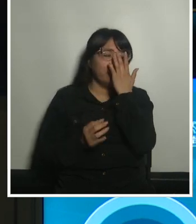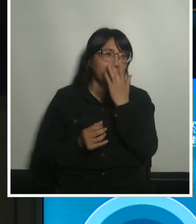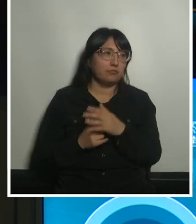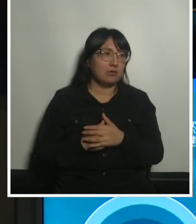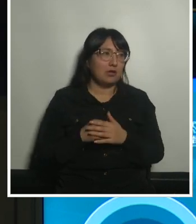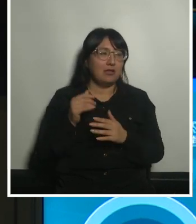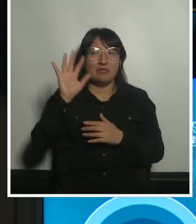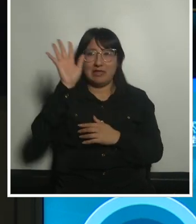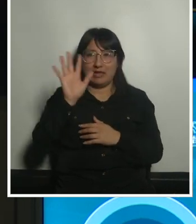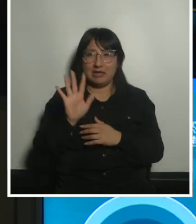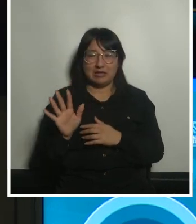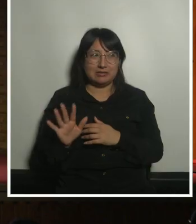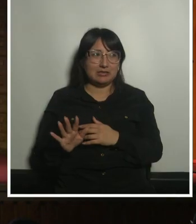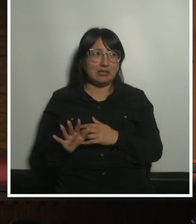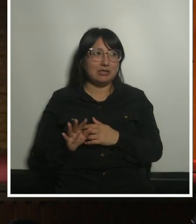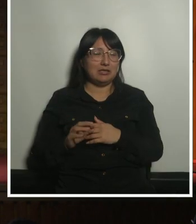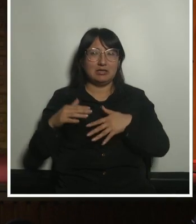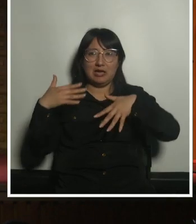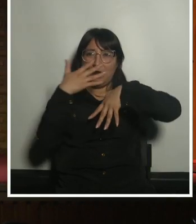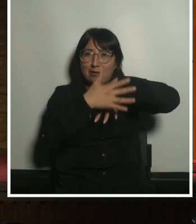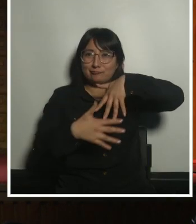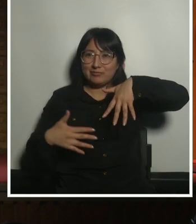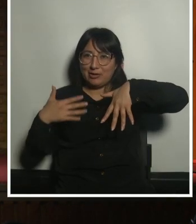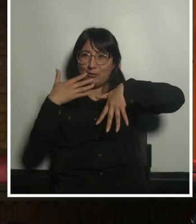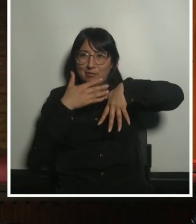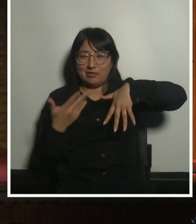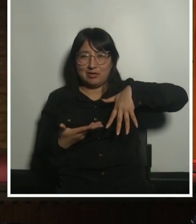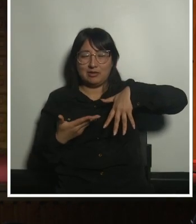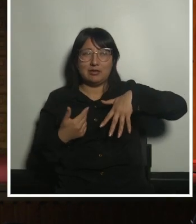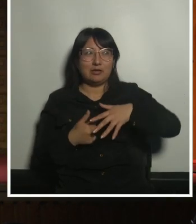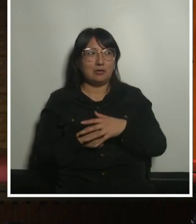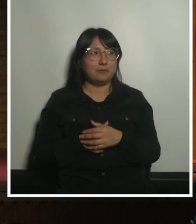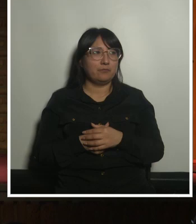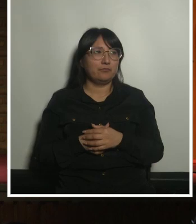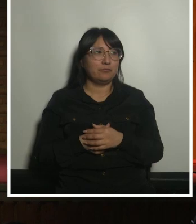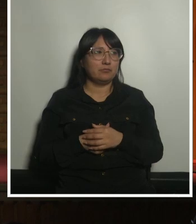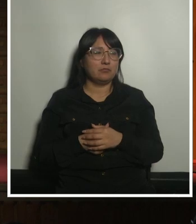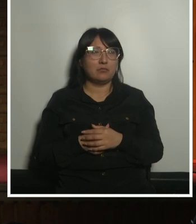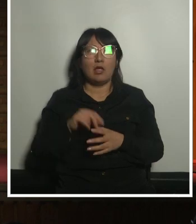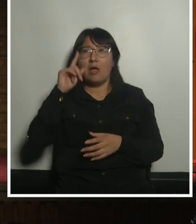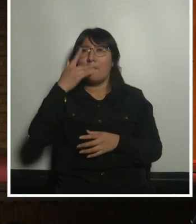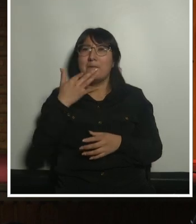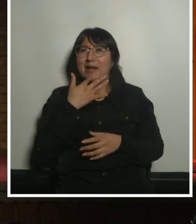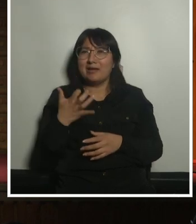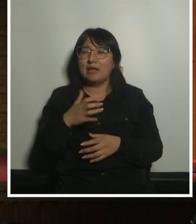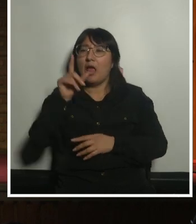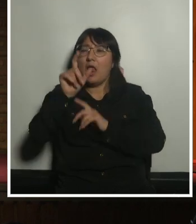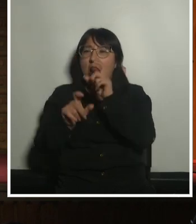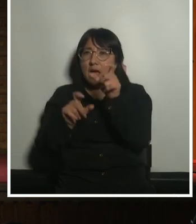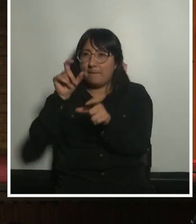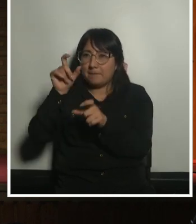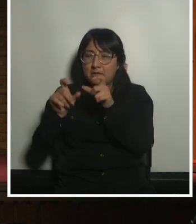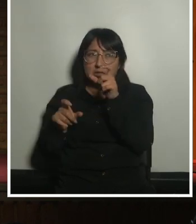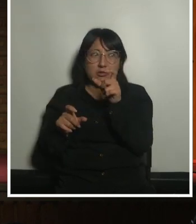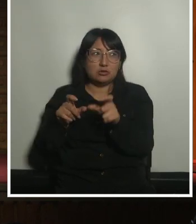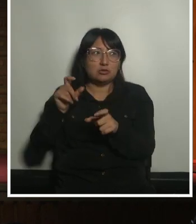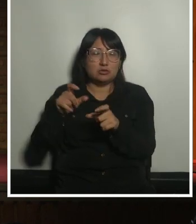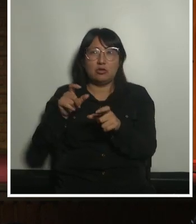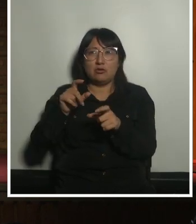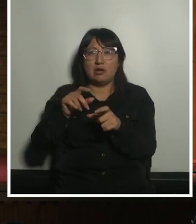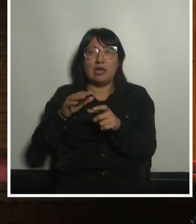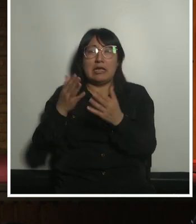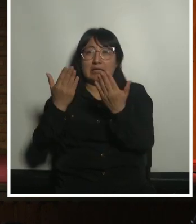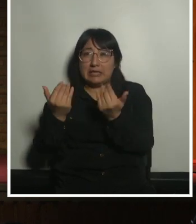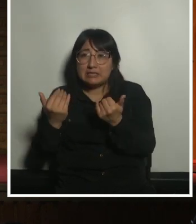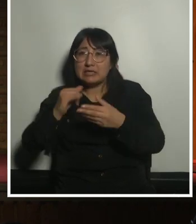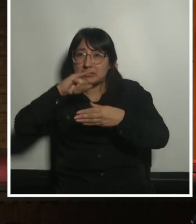las características geomorfológicas, las impedancias, para que las personas con inclusión,